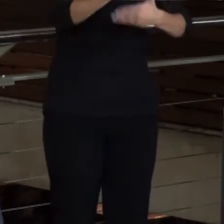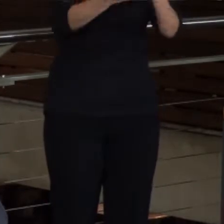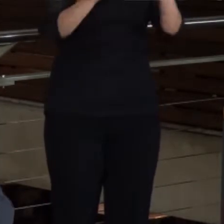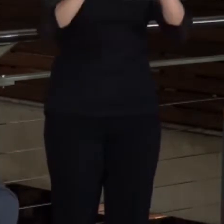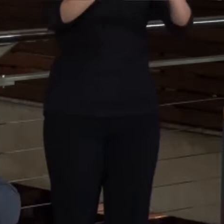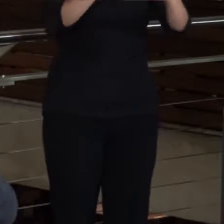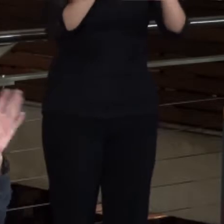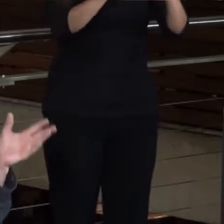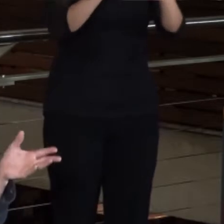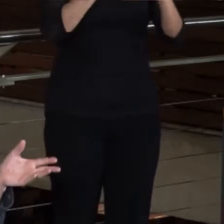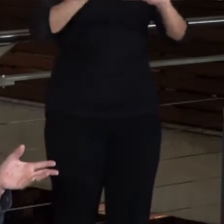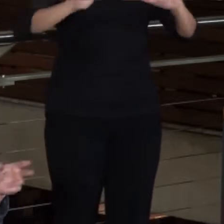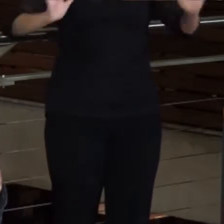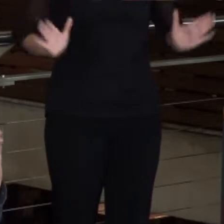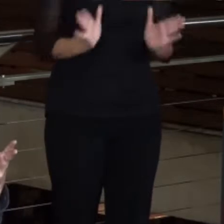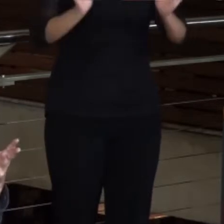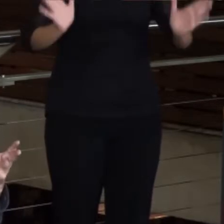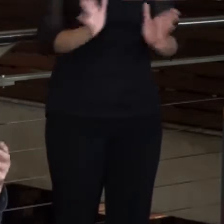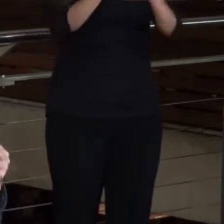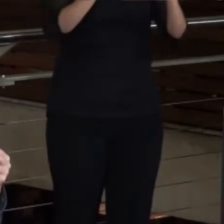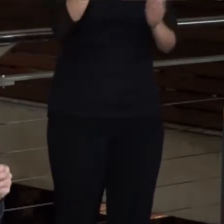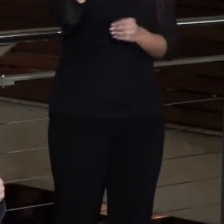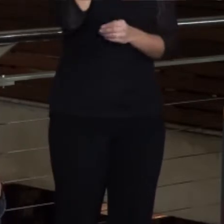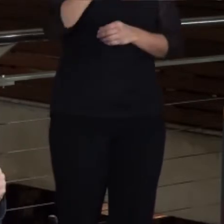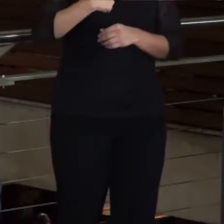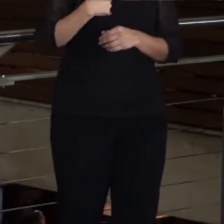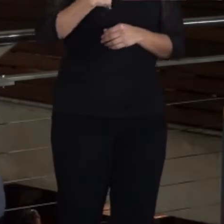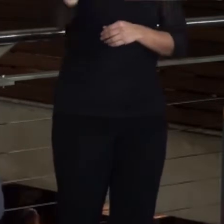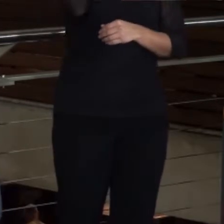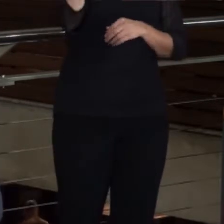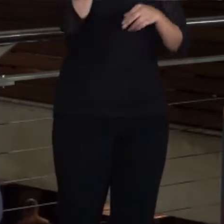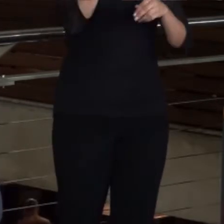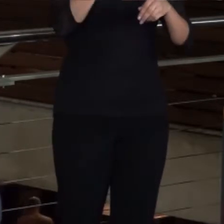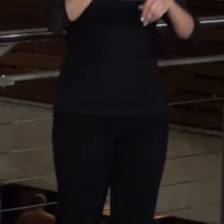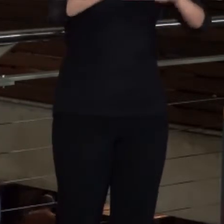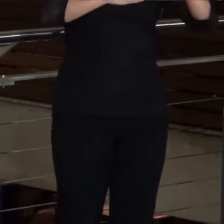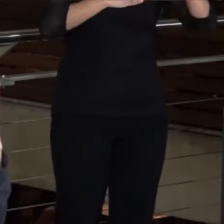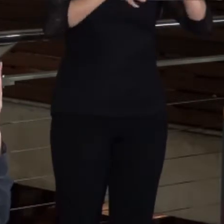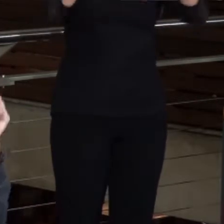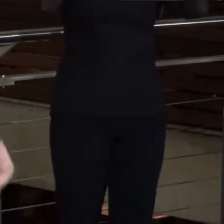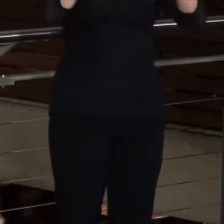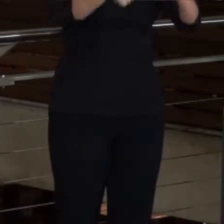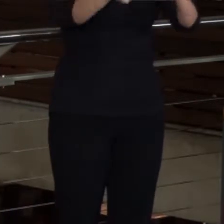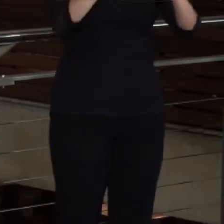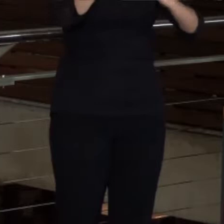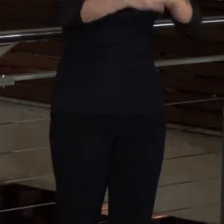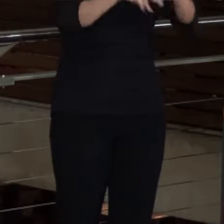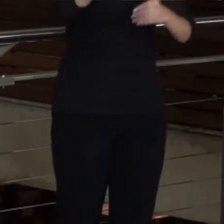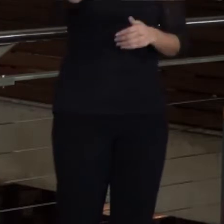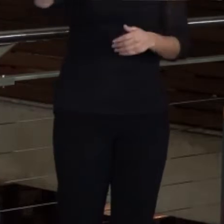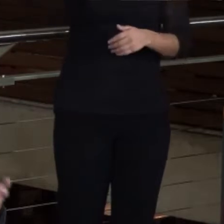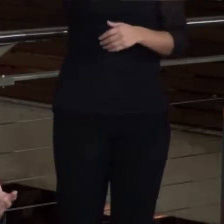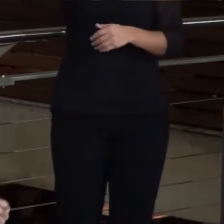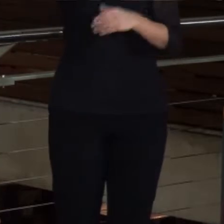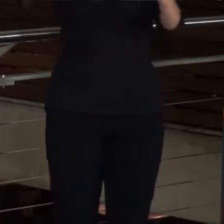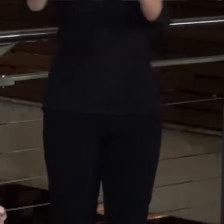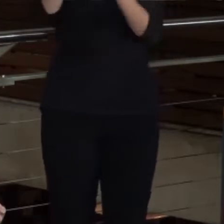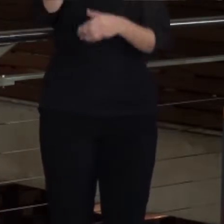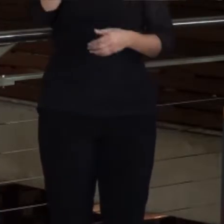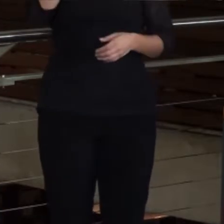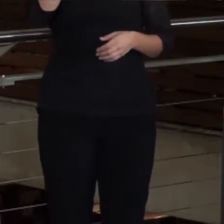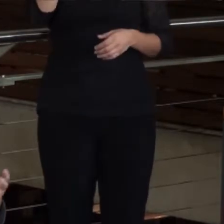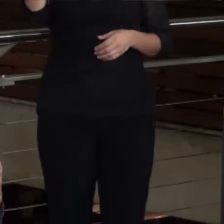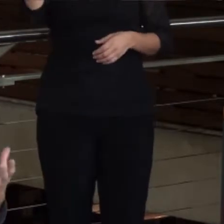se convirtió en felicidad pura como un milagro los indios todos los huicholes suelen decir que hay que morirse para